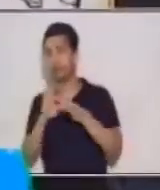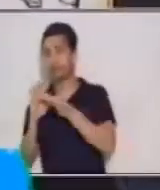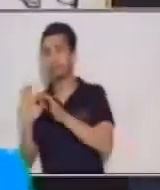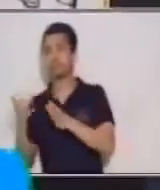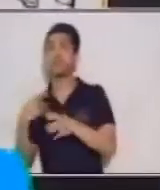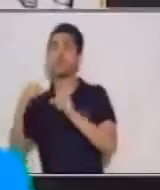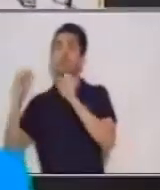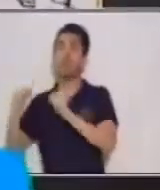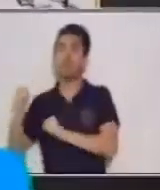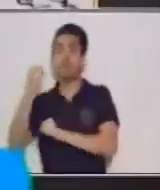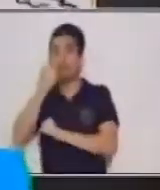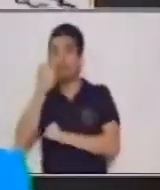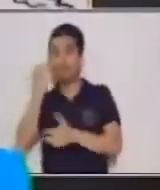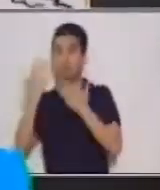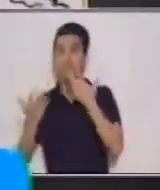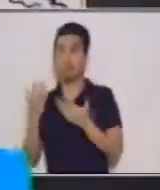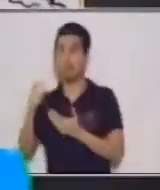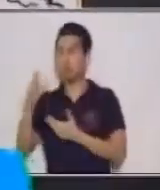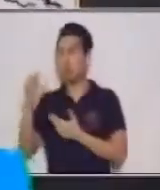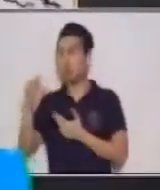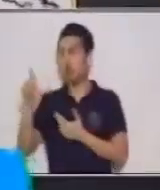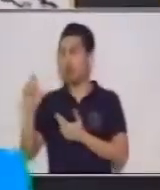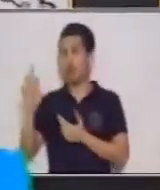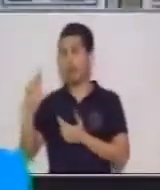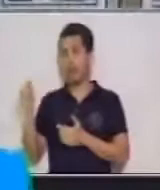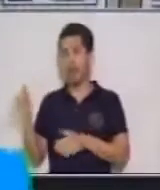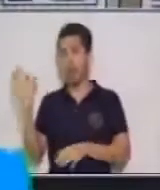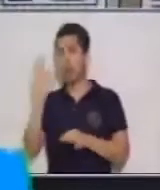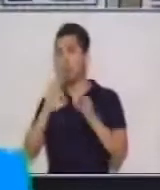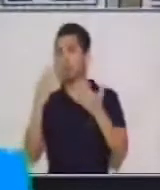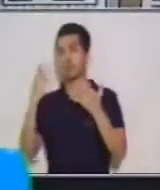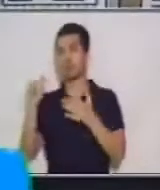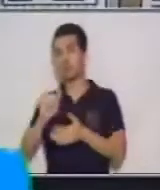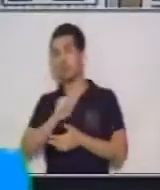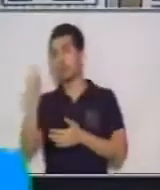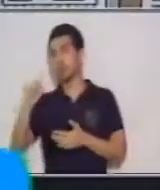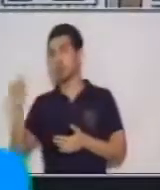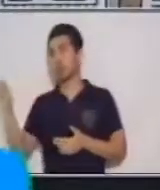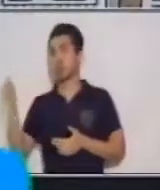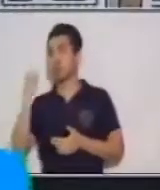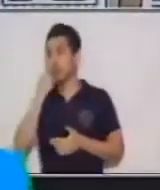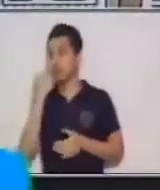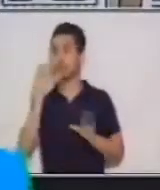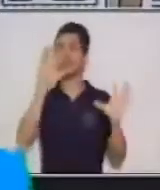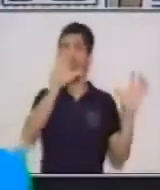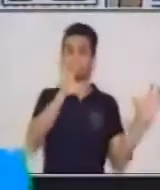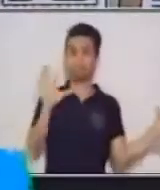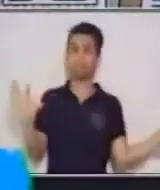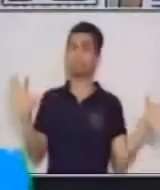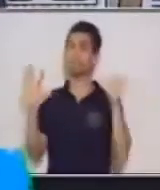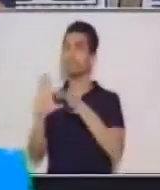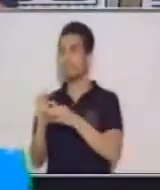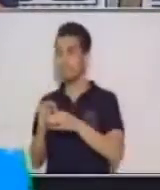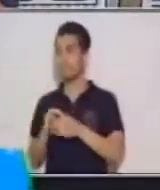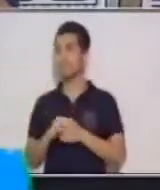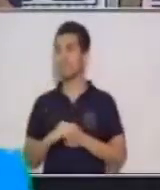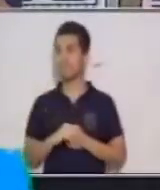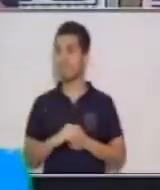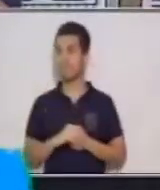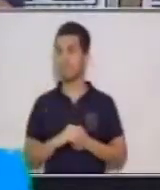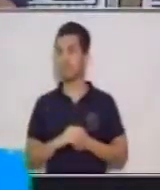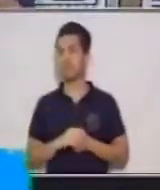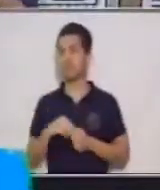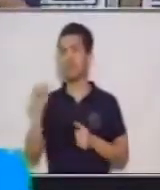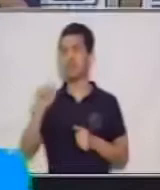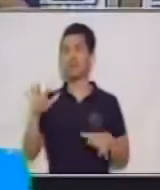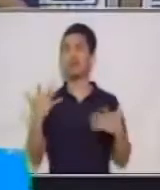cólera o entonces puedo contraer otro tipo de enfermedades. Entonces esta es la última consecuencia. Ahora, ¿qué